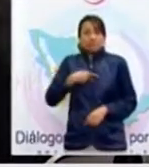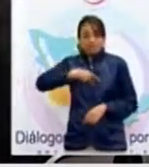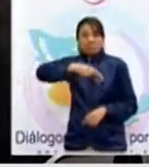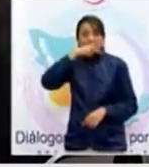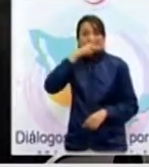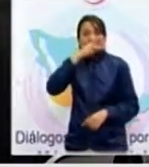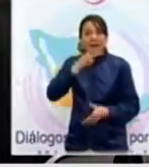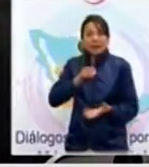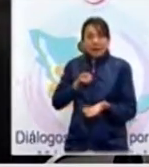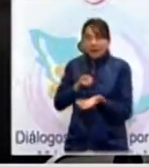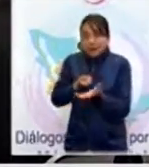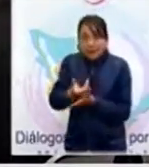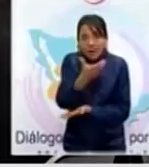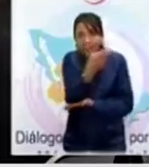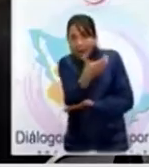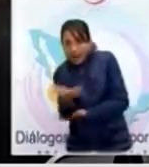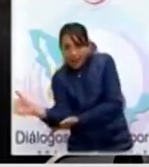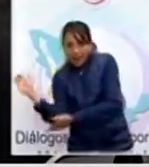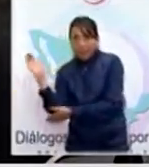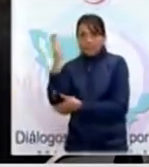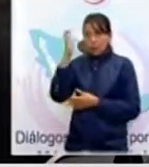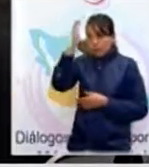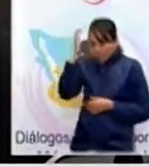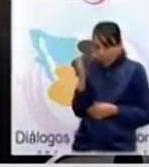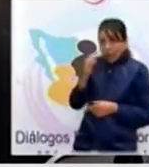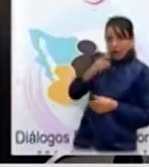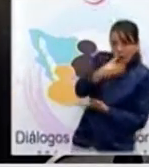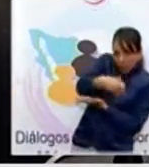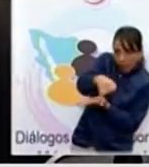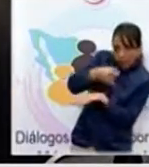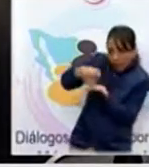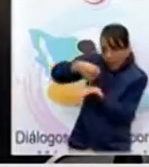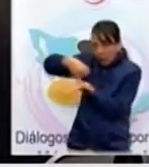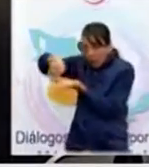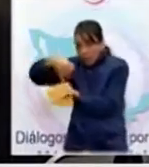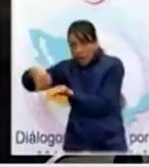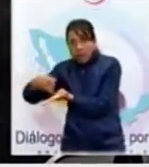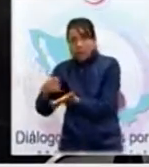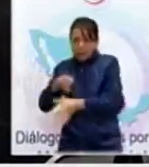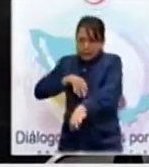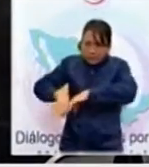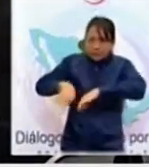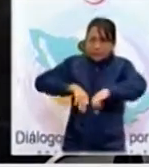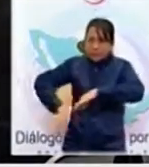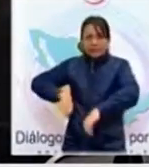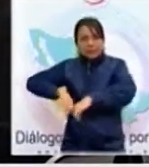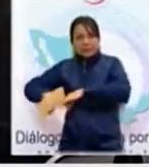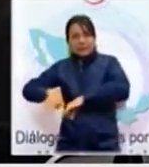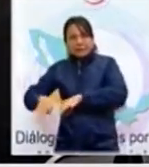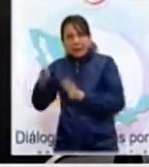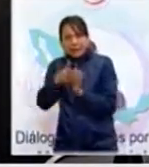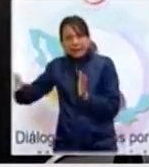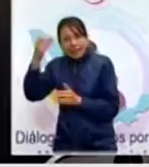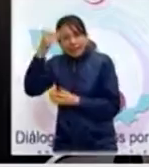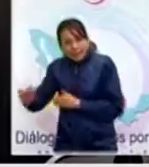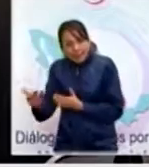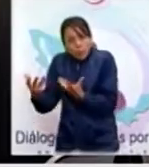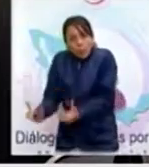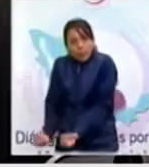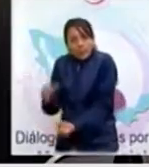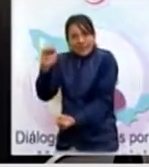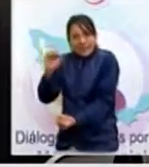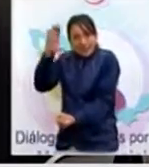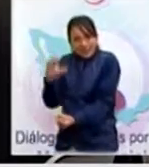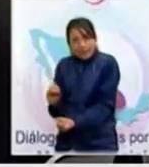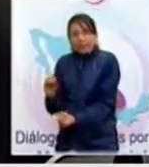Morelos a la temporada de secas a trabajar, pero su familia nunca padecía hambre porque